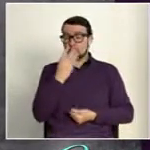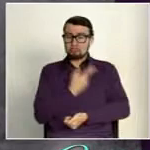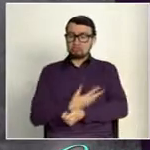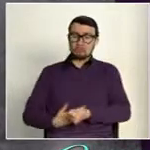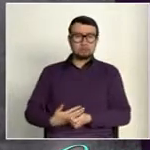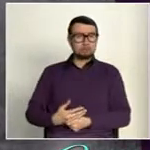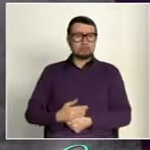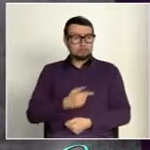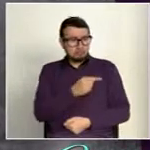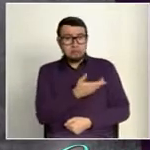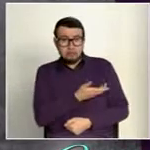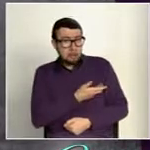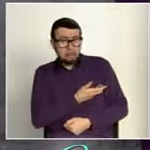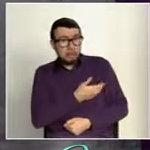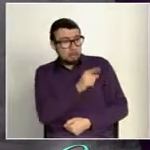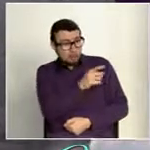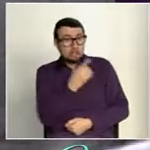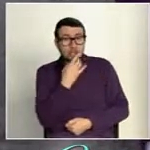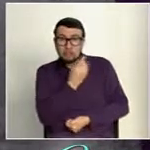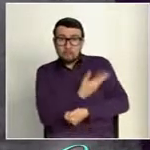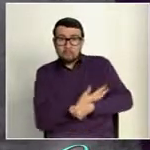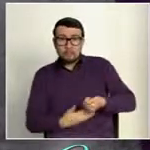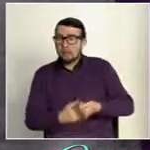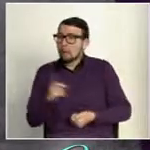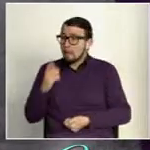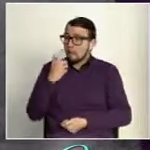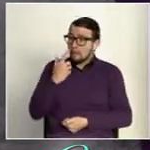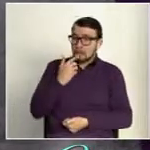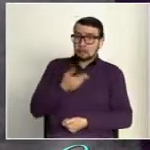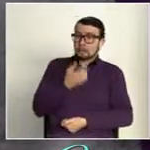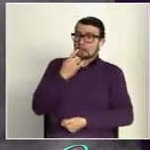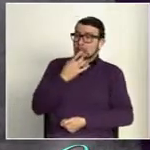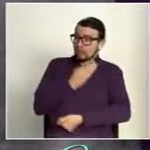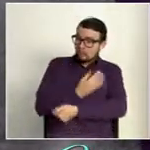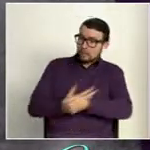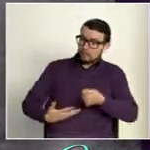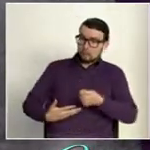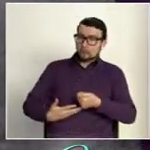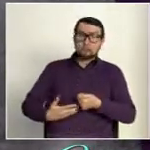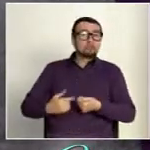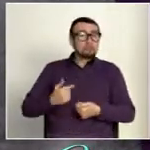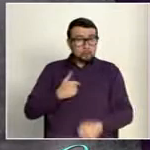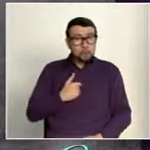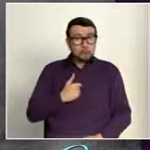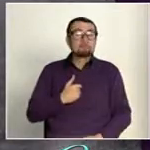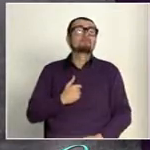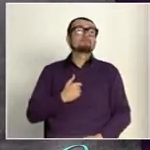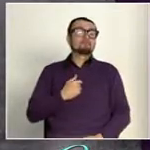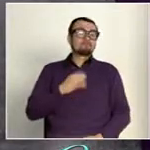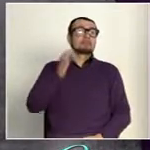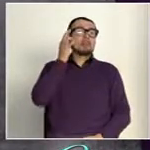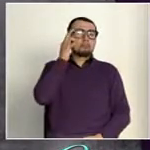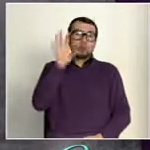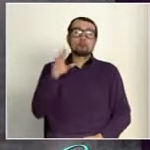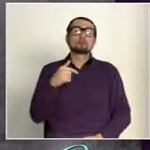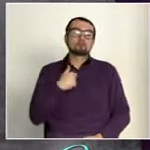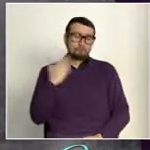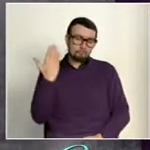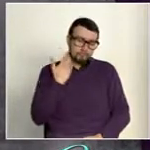mamá es diabética, si mi papá es diabético, las probabilidades de que yo sea diabético son